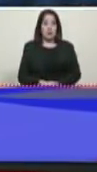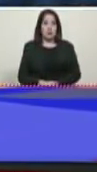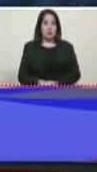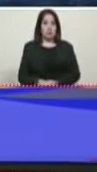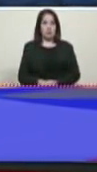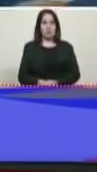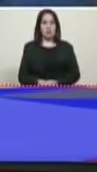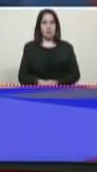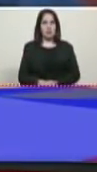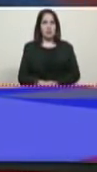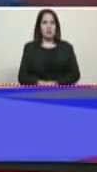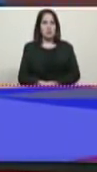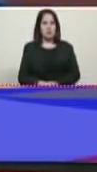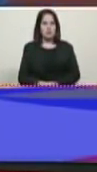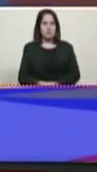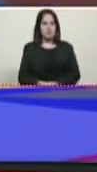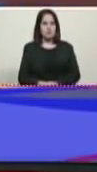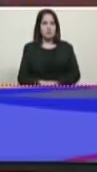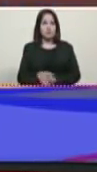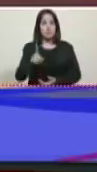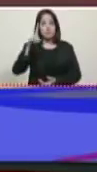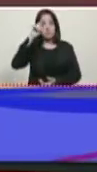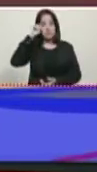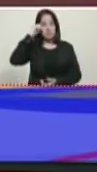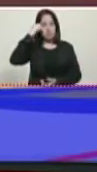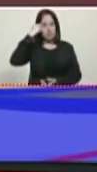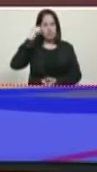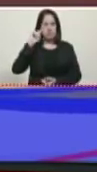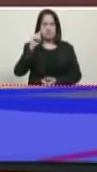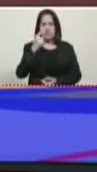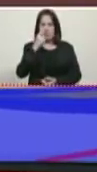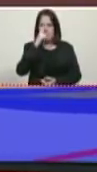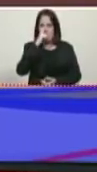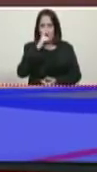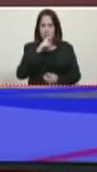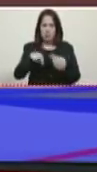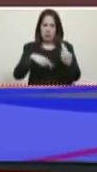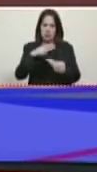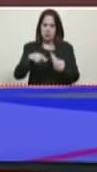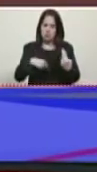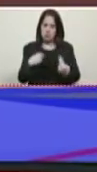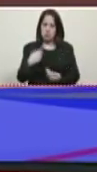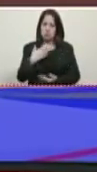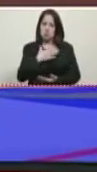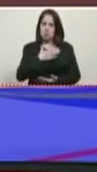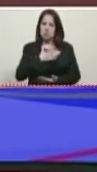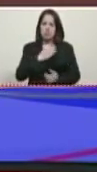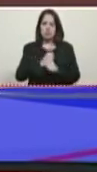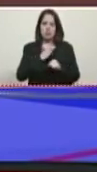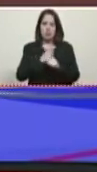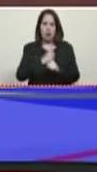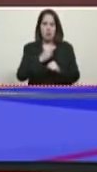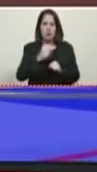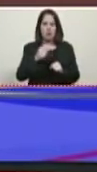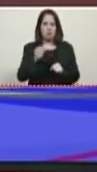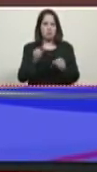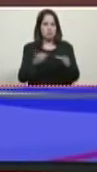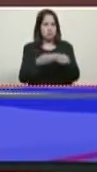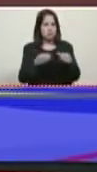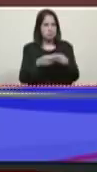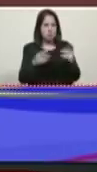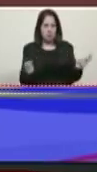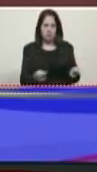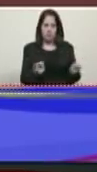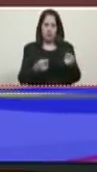en tiempo de revolución yo recuerdo los primeros años en la revolución yo iba mucho por ser dirigente sindical fundador de la